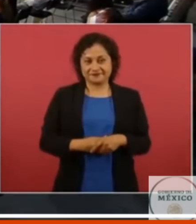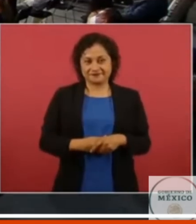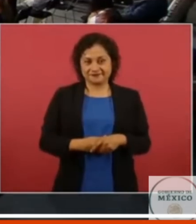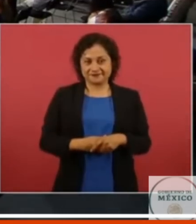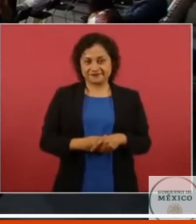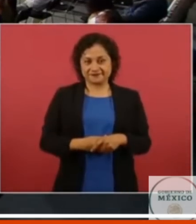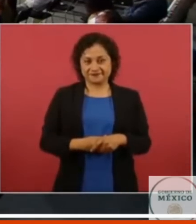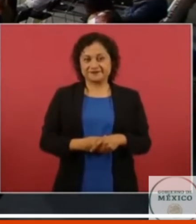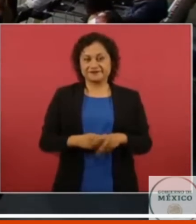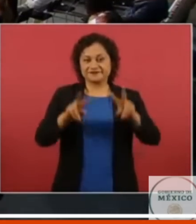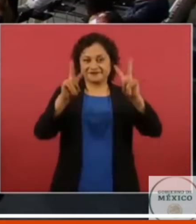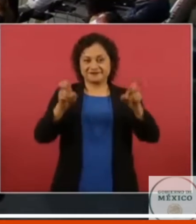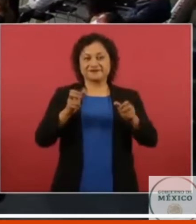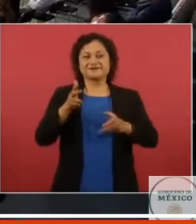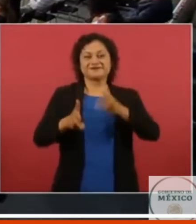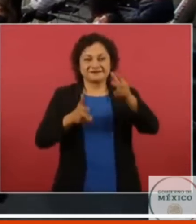Tren Maya, sí.